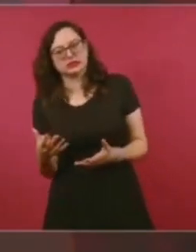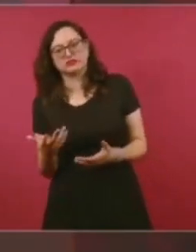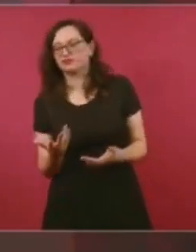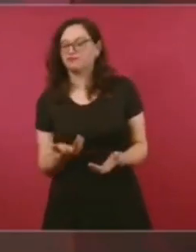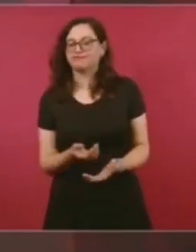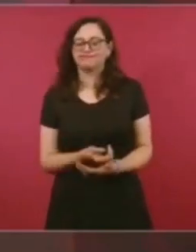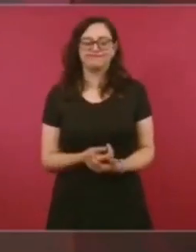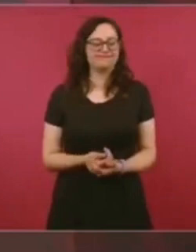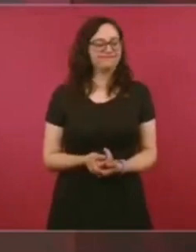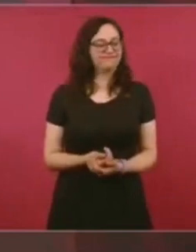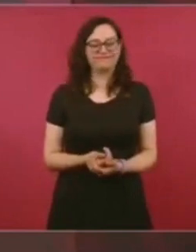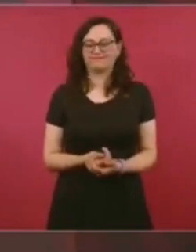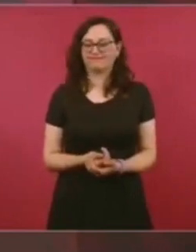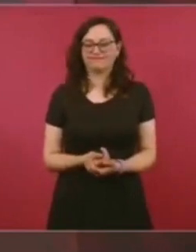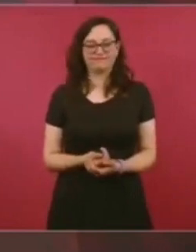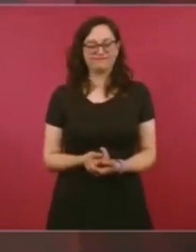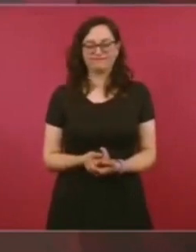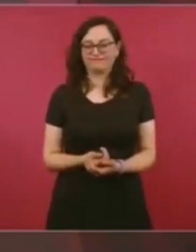gelatinosa